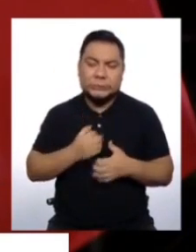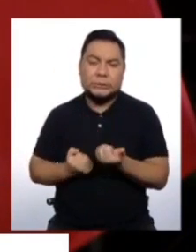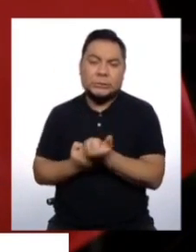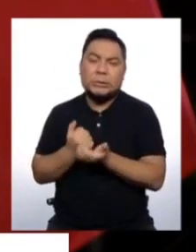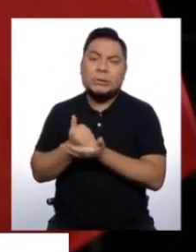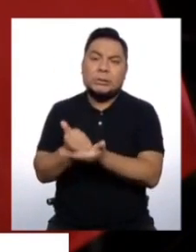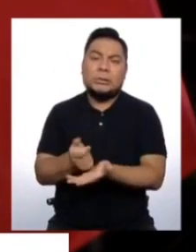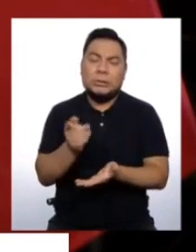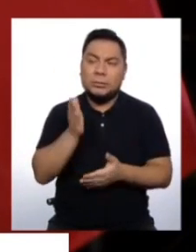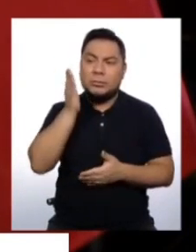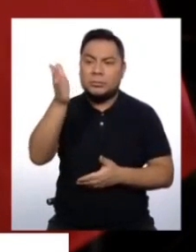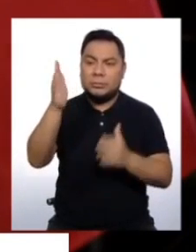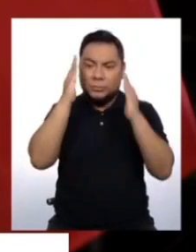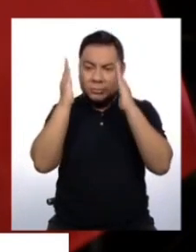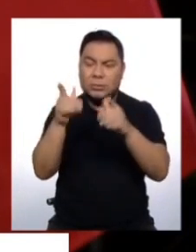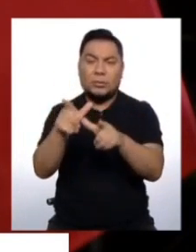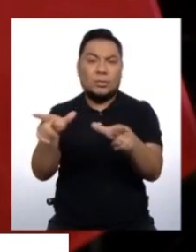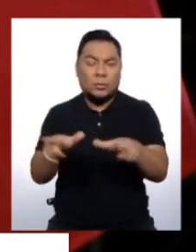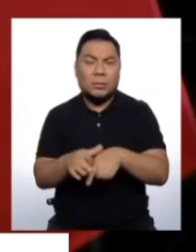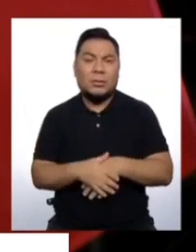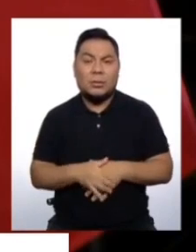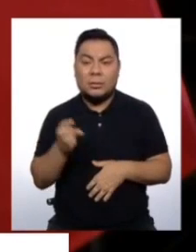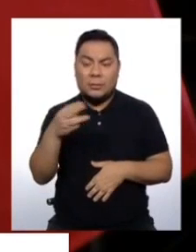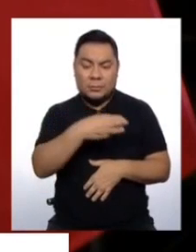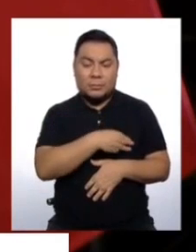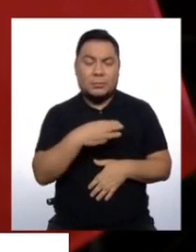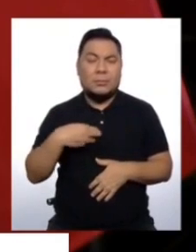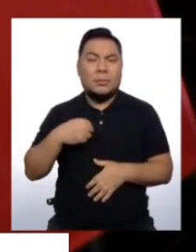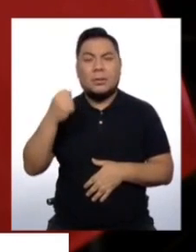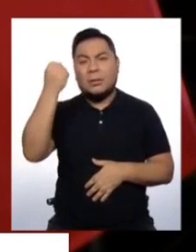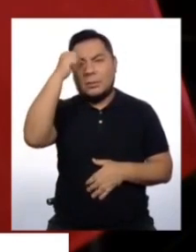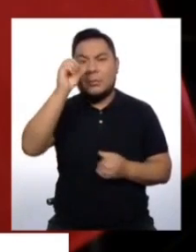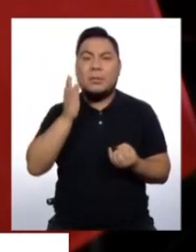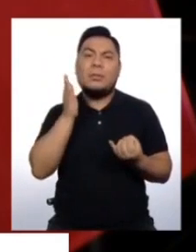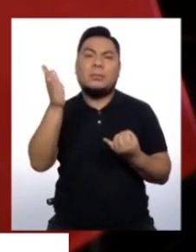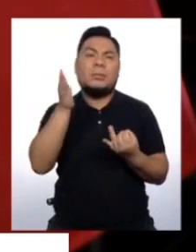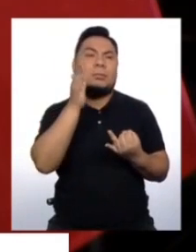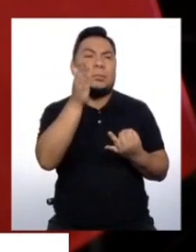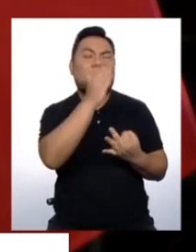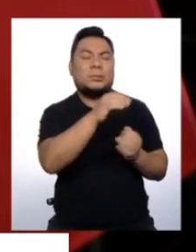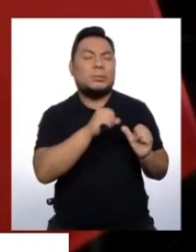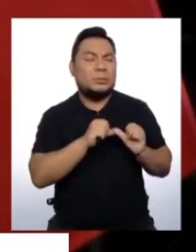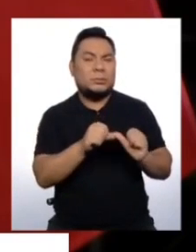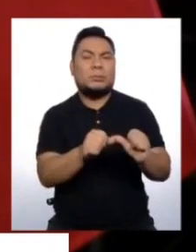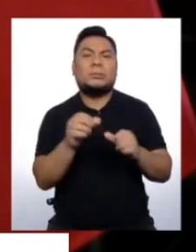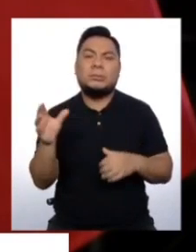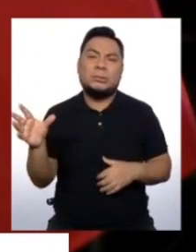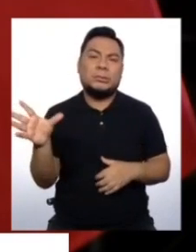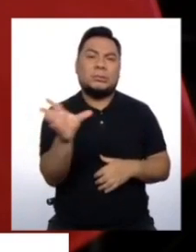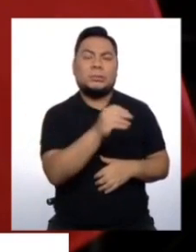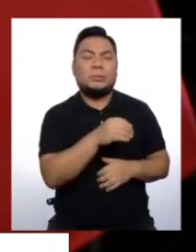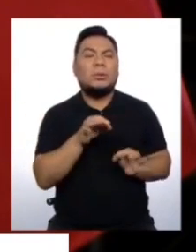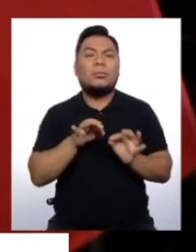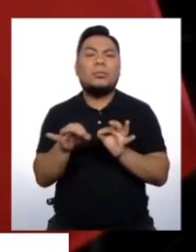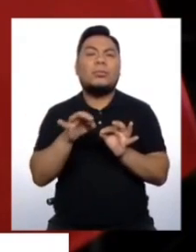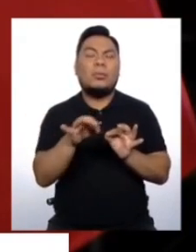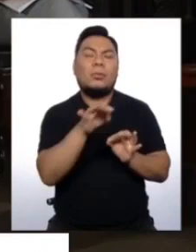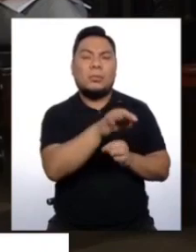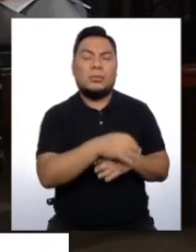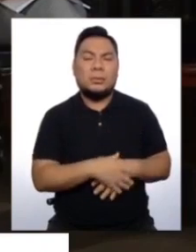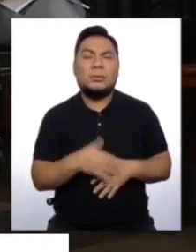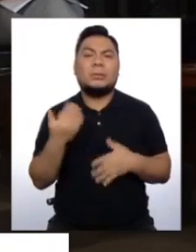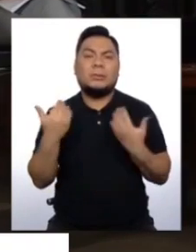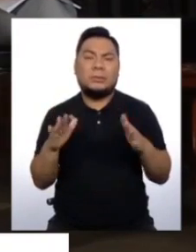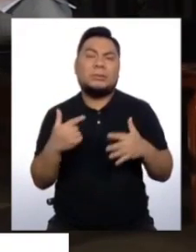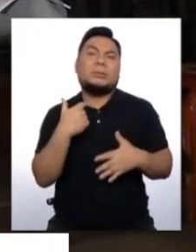ido a atender esas regiones. Los ministros viajan permanentemente a todas y cada una de las regiones que